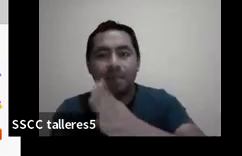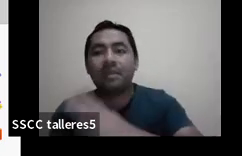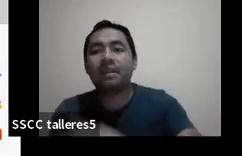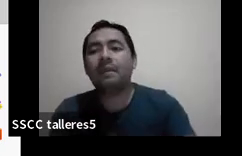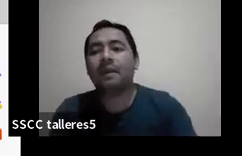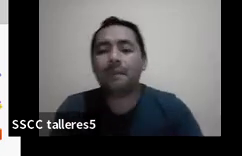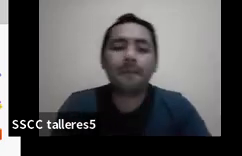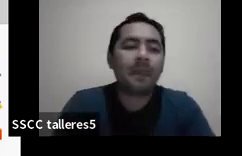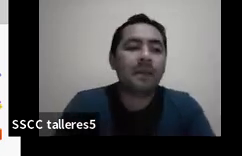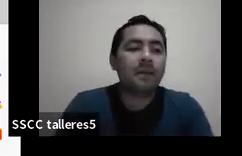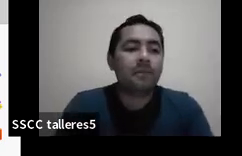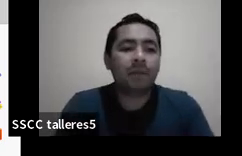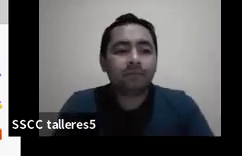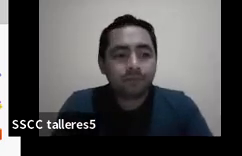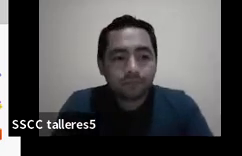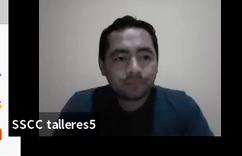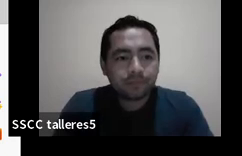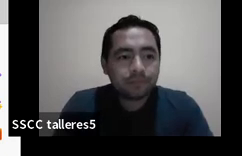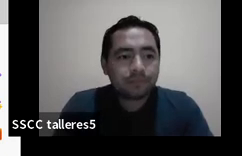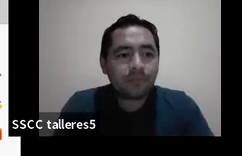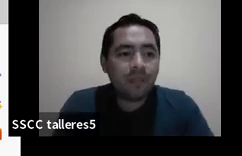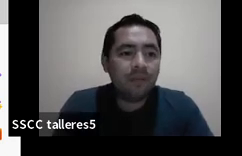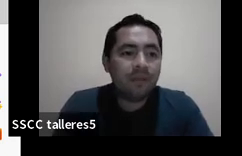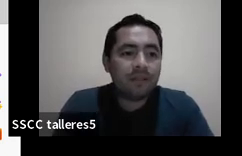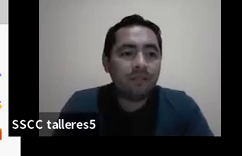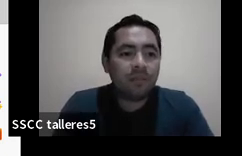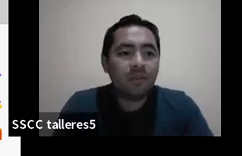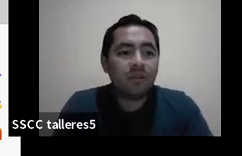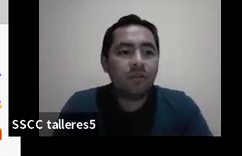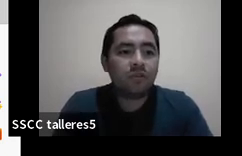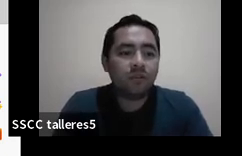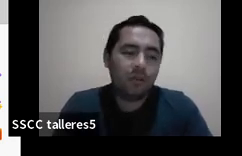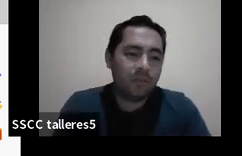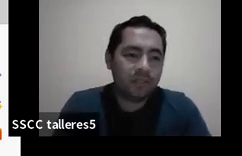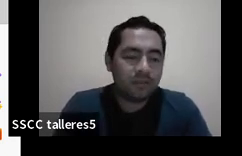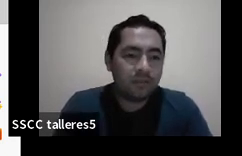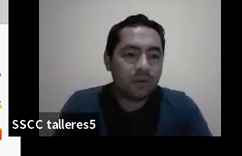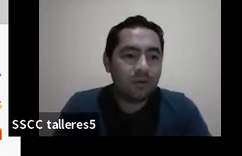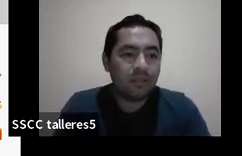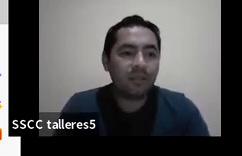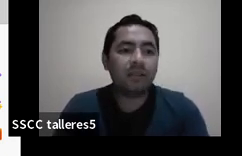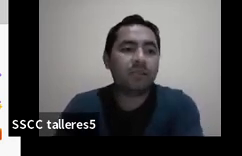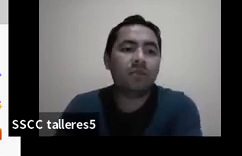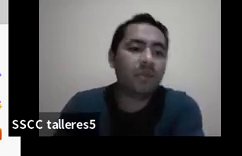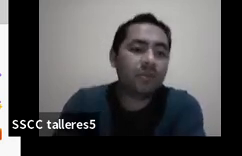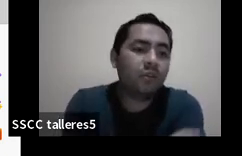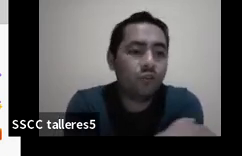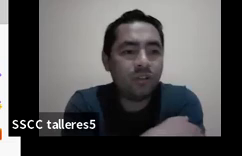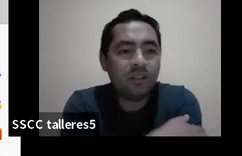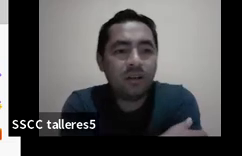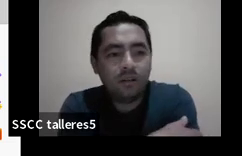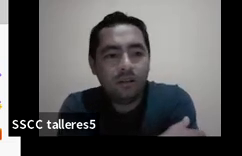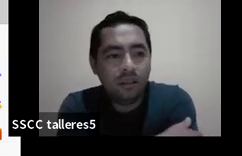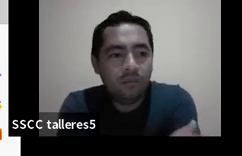prelocutivos, antes de aprender a hablar. Bien, a ver, dice, una persona con, me están haciendo una pregunta, dice, una persona